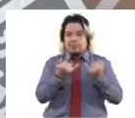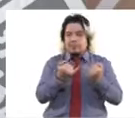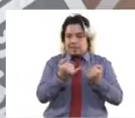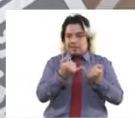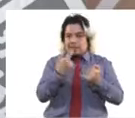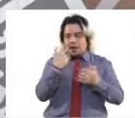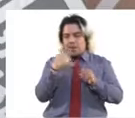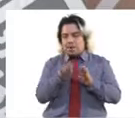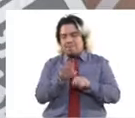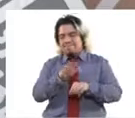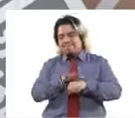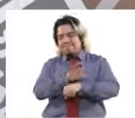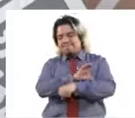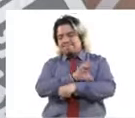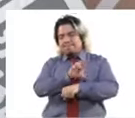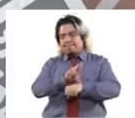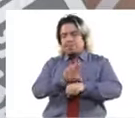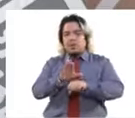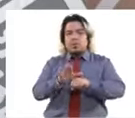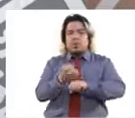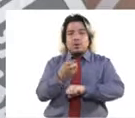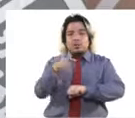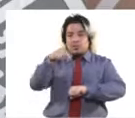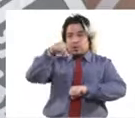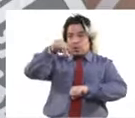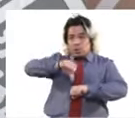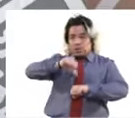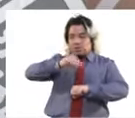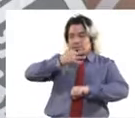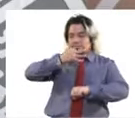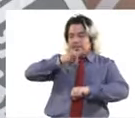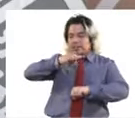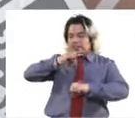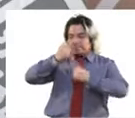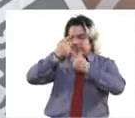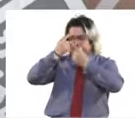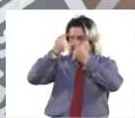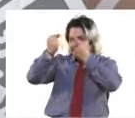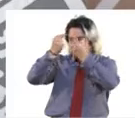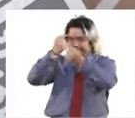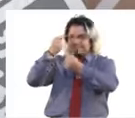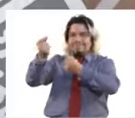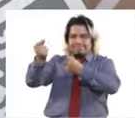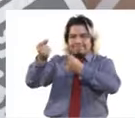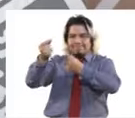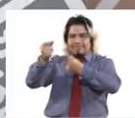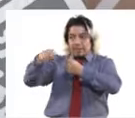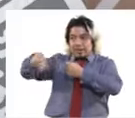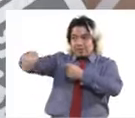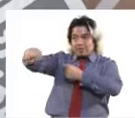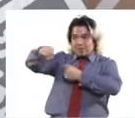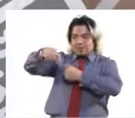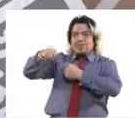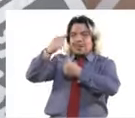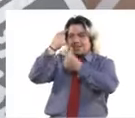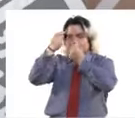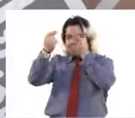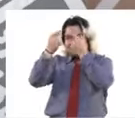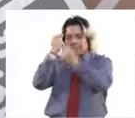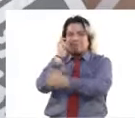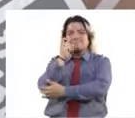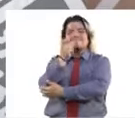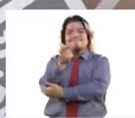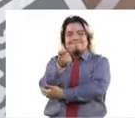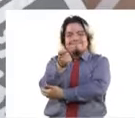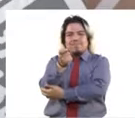coordinación. Así que el día de hoy que estamos graduando a todos ustedes que se están graduando, es parte de